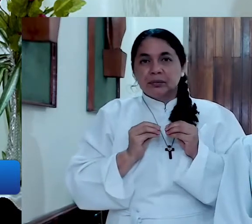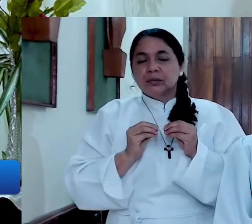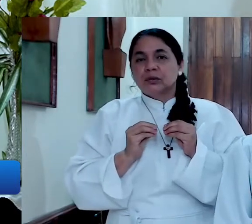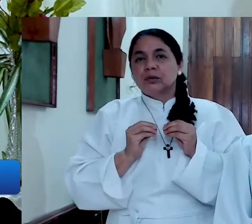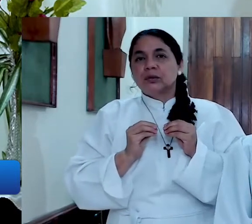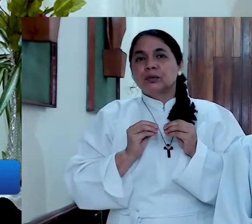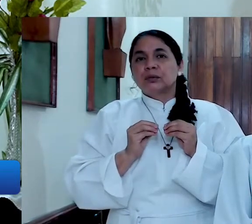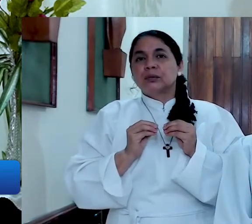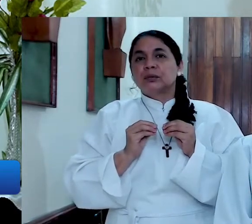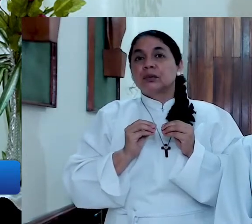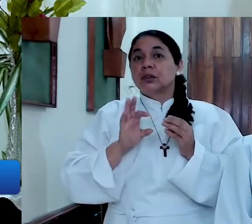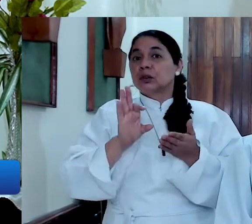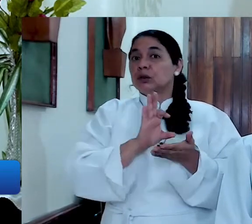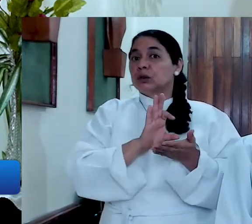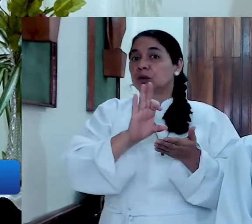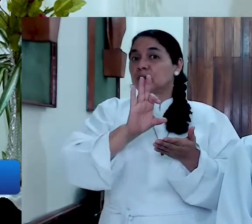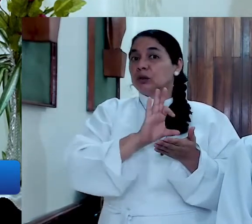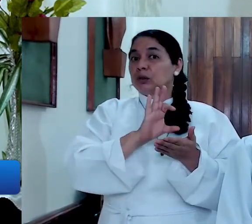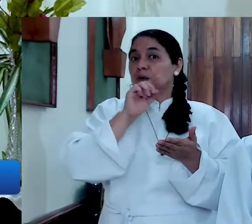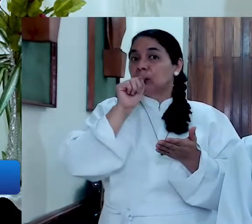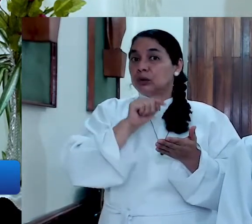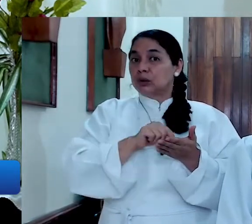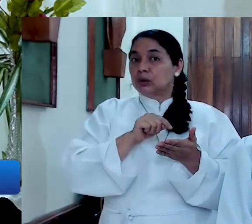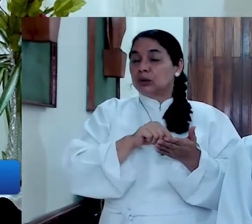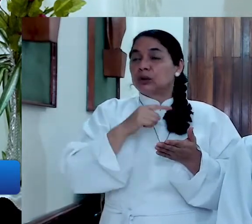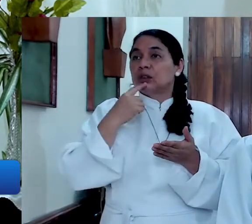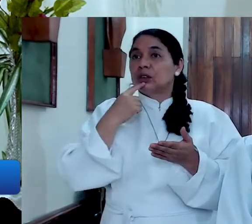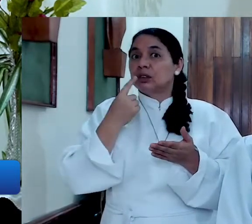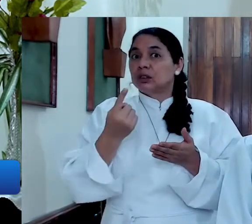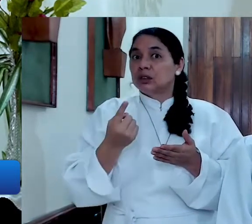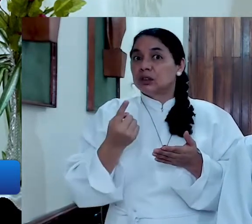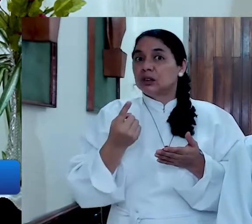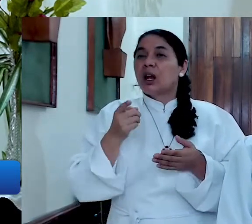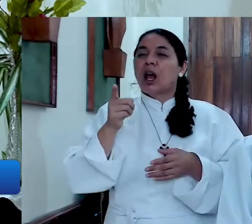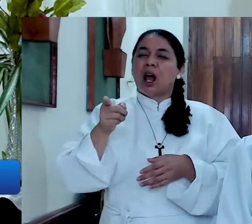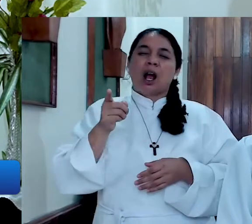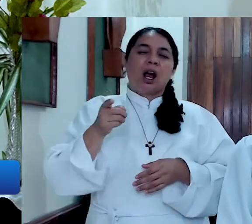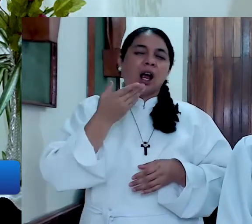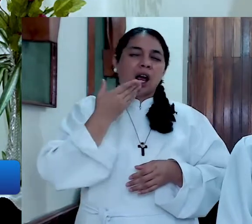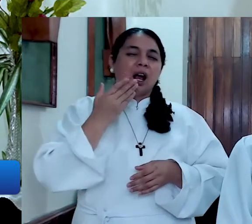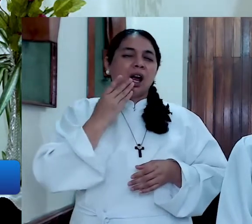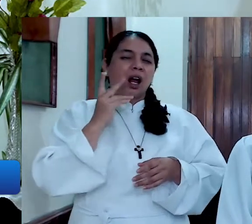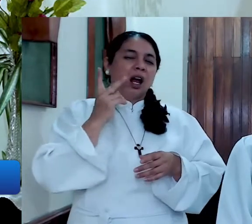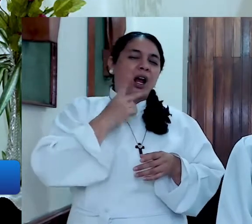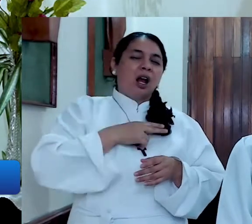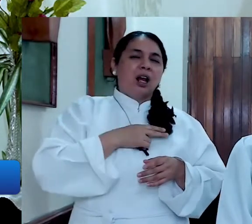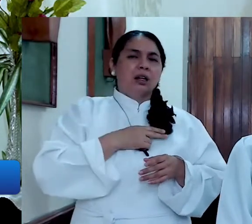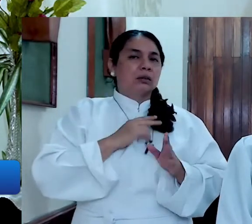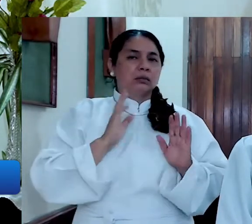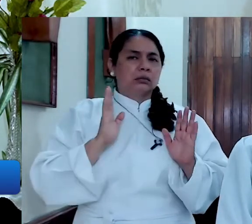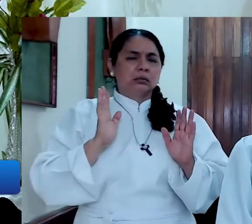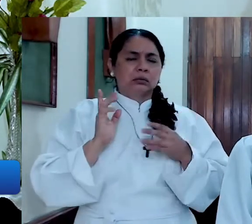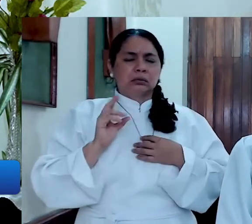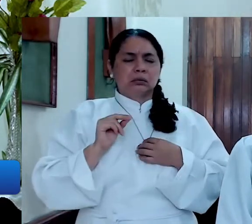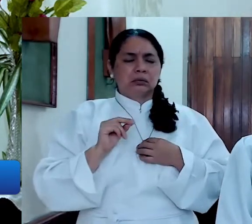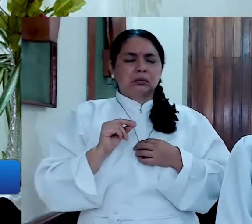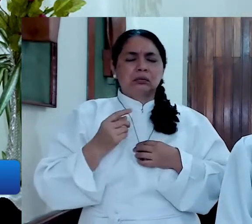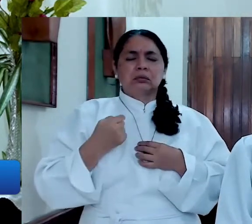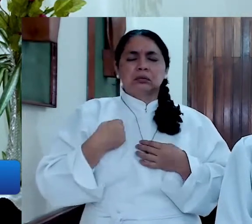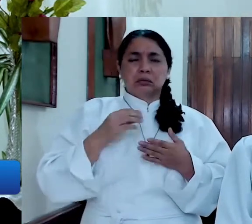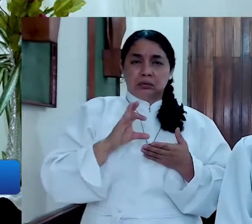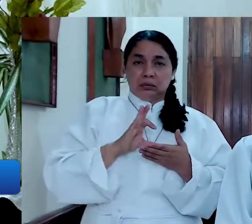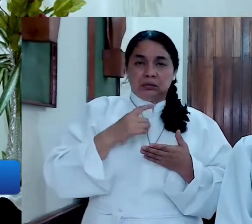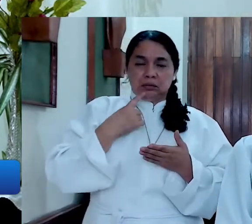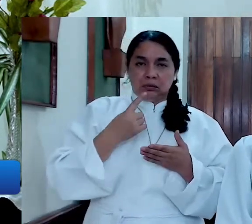que Tomás les dice: «Me engañaron, están equivocados», no, sino que él dice: «Si es que